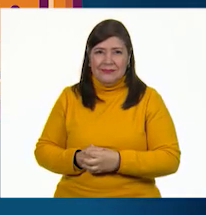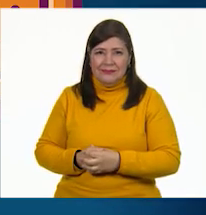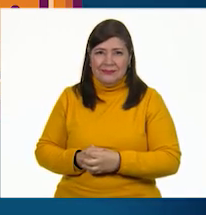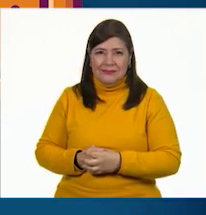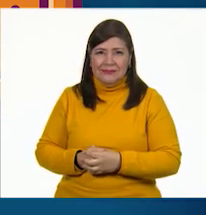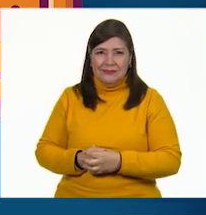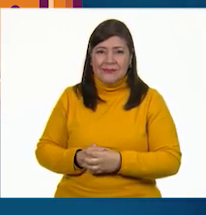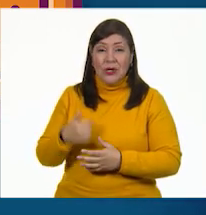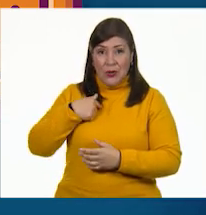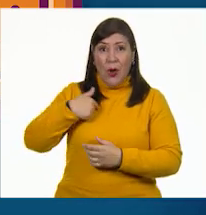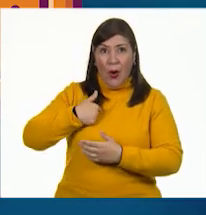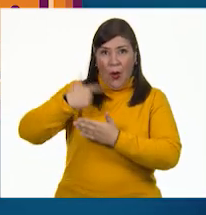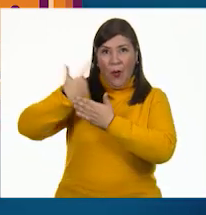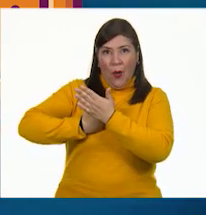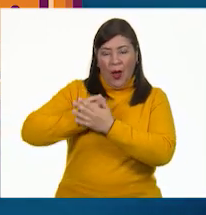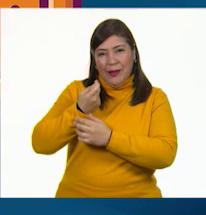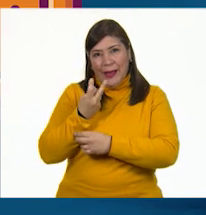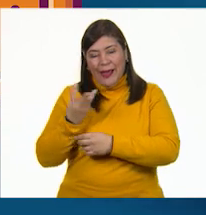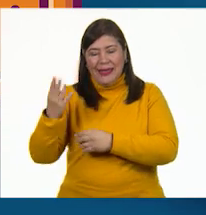¡Yo cuento!